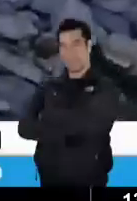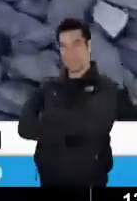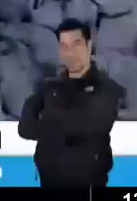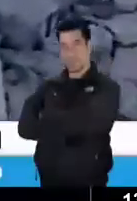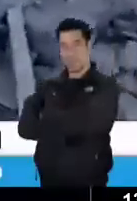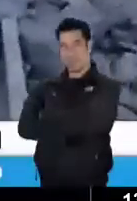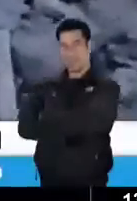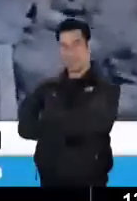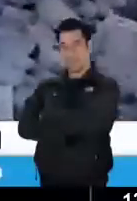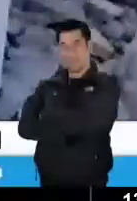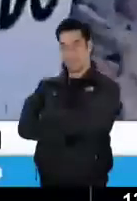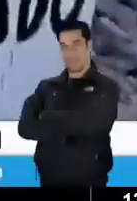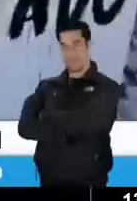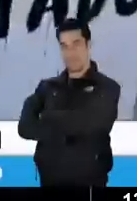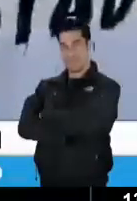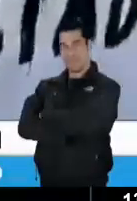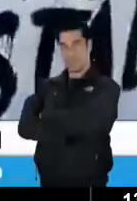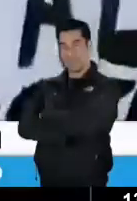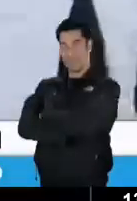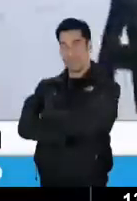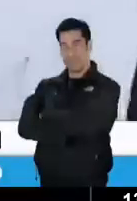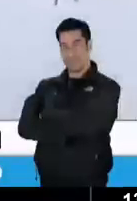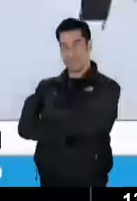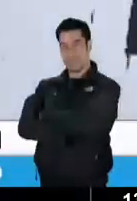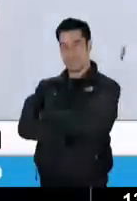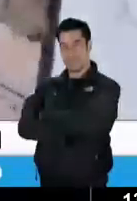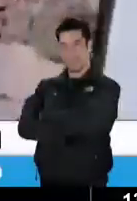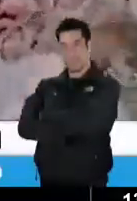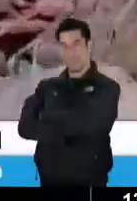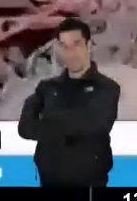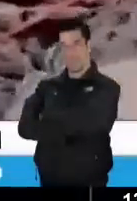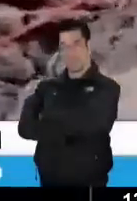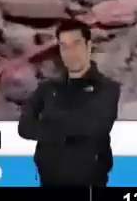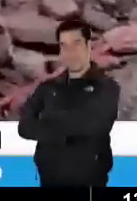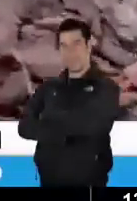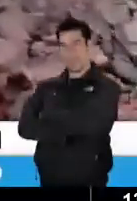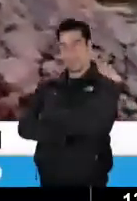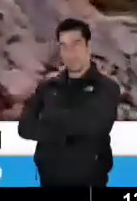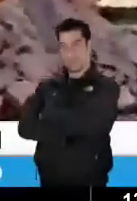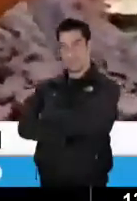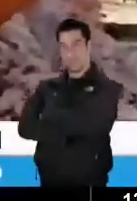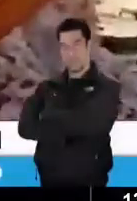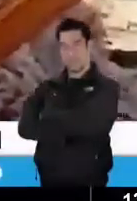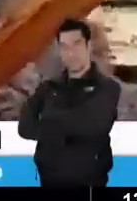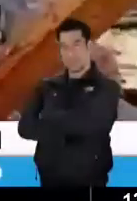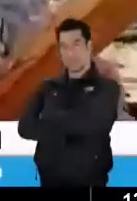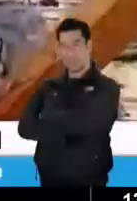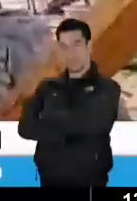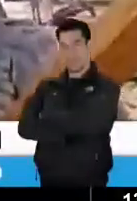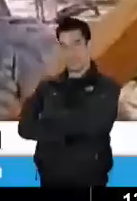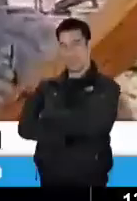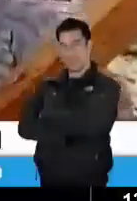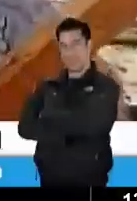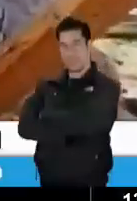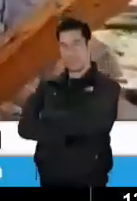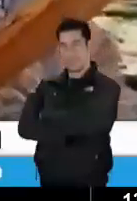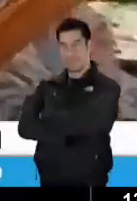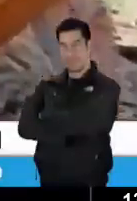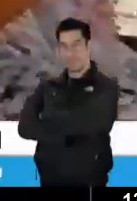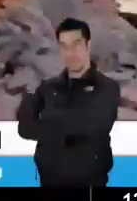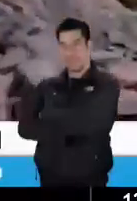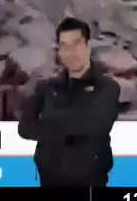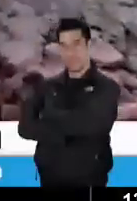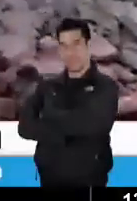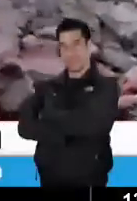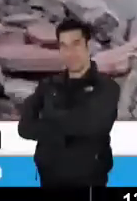estas personas habrían conversado con los familiares. Ya vamos a hablar de eso porque también tuvimos un punto muy importante para referirnos